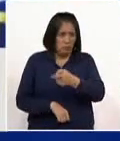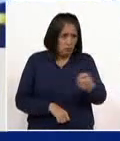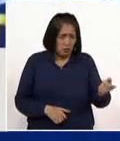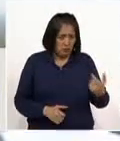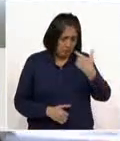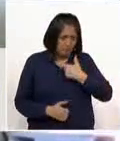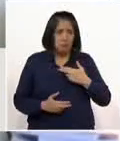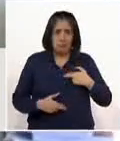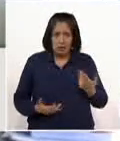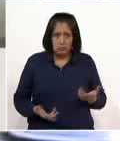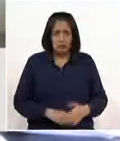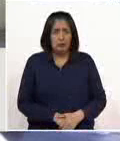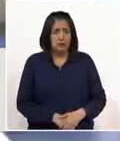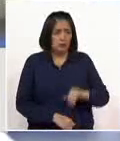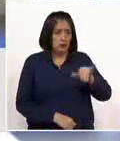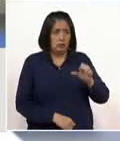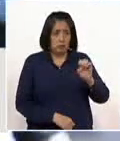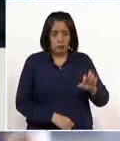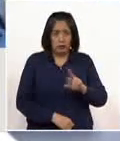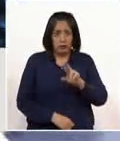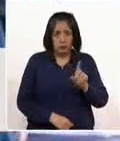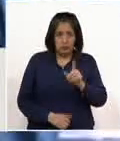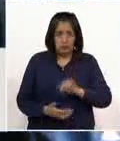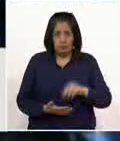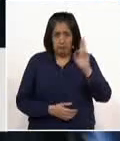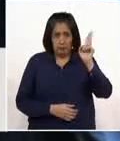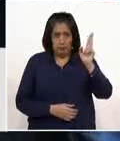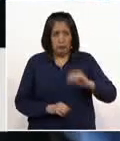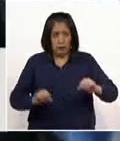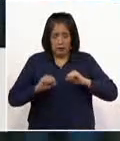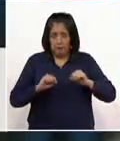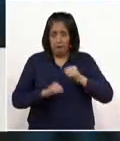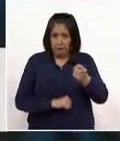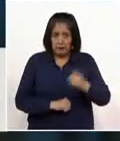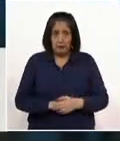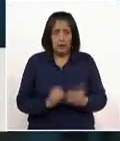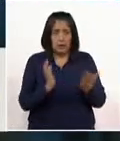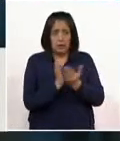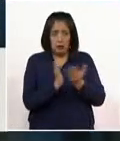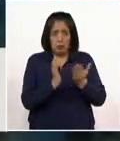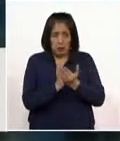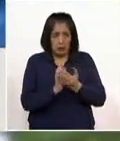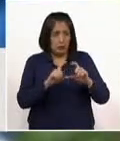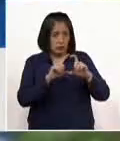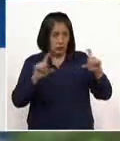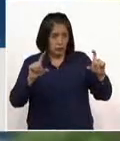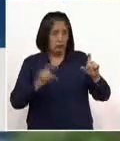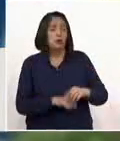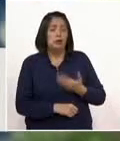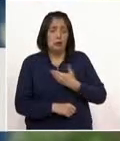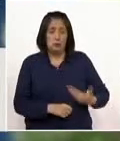ser humano. José Rosas Blanco, que trabajaba como maestro de educación física en el Colegio Estatal María Inmaculada debido